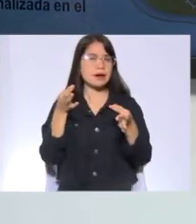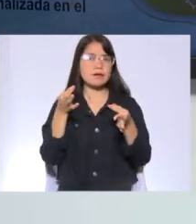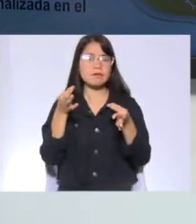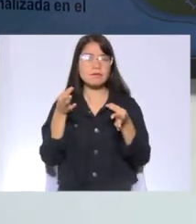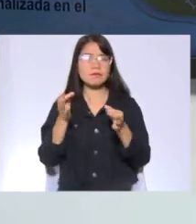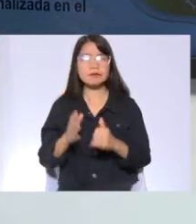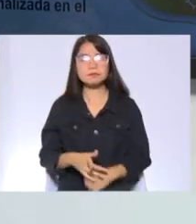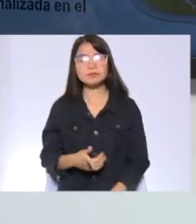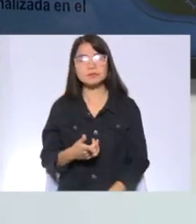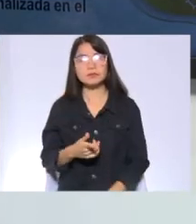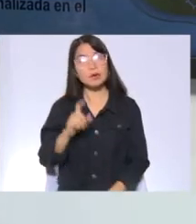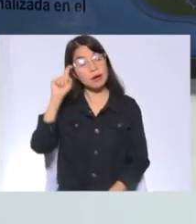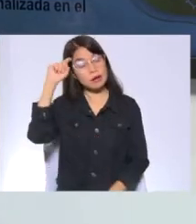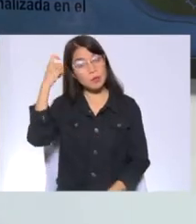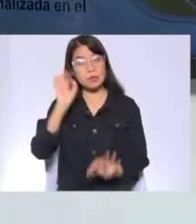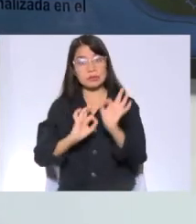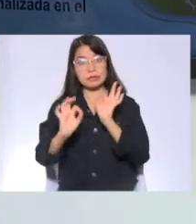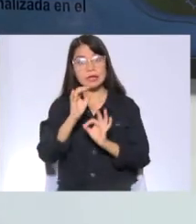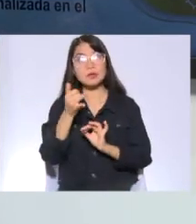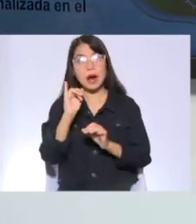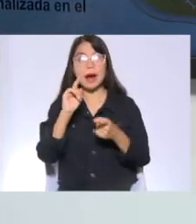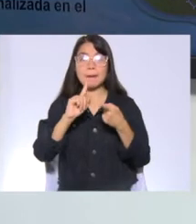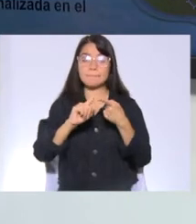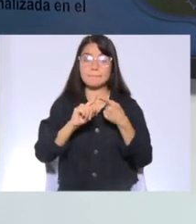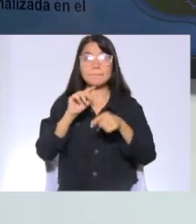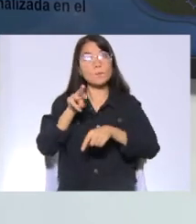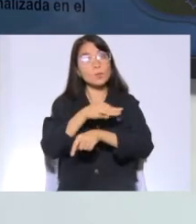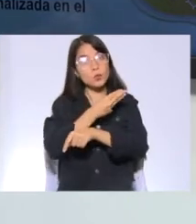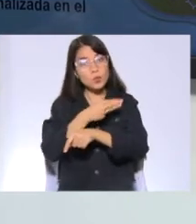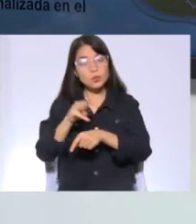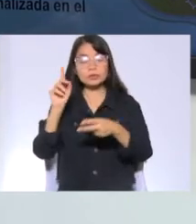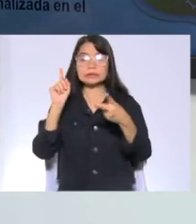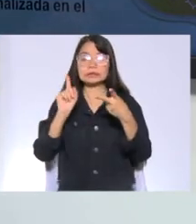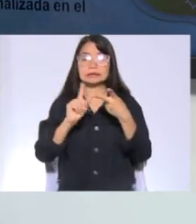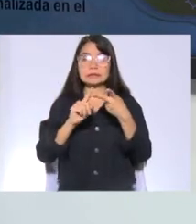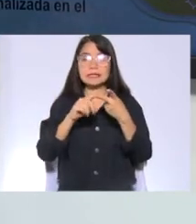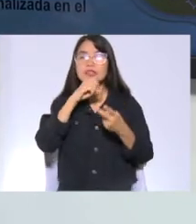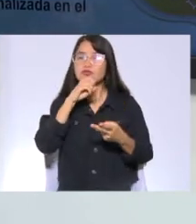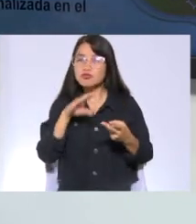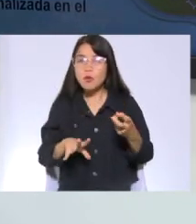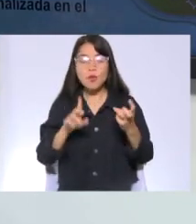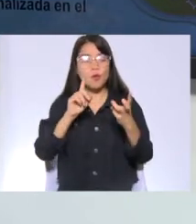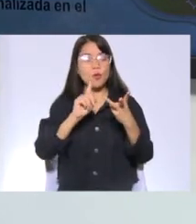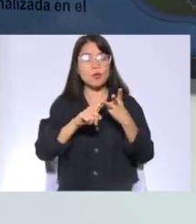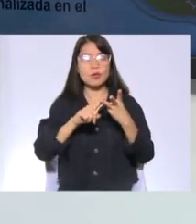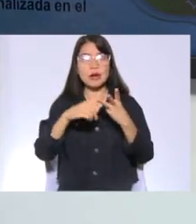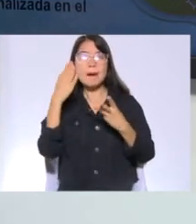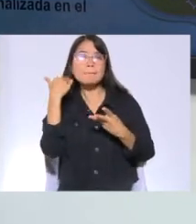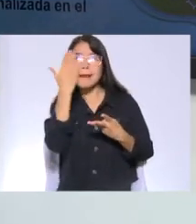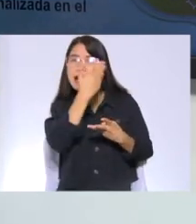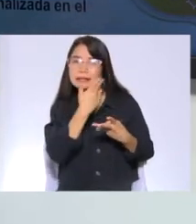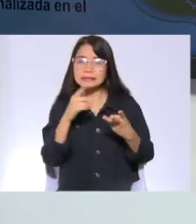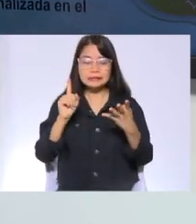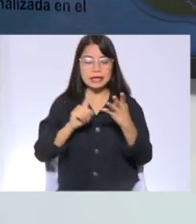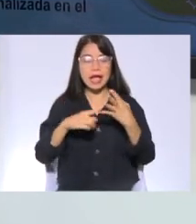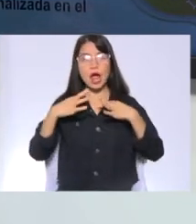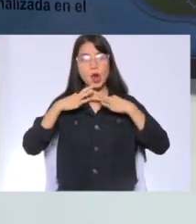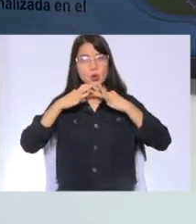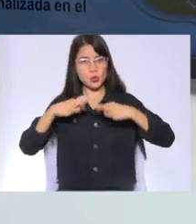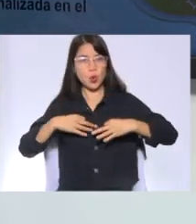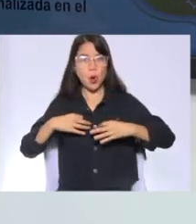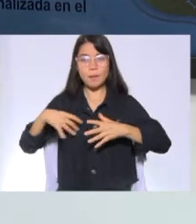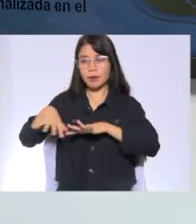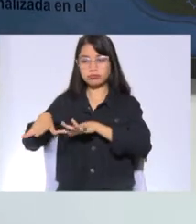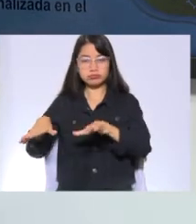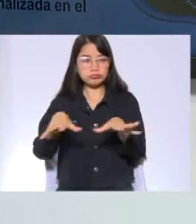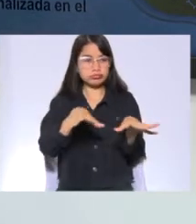música, combina la parte histriónica, maquillaje, vestuario, y es una manera entonces